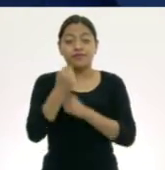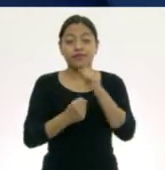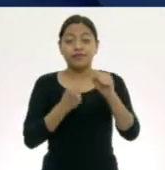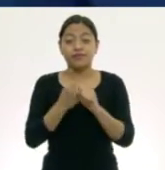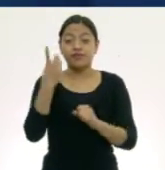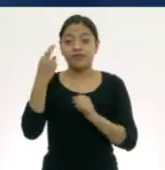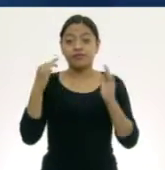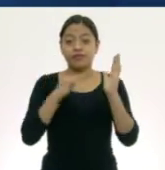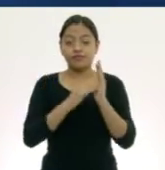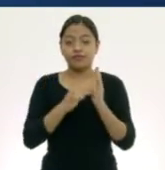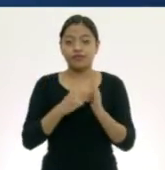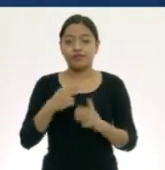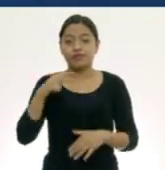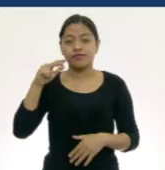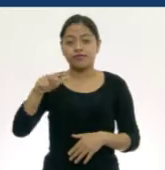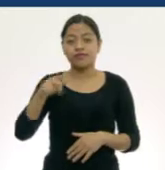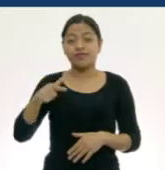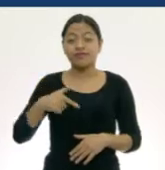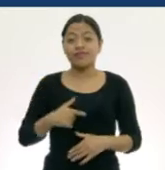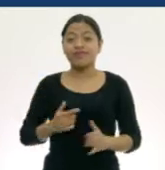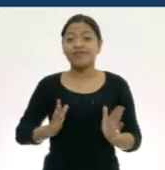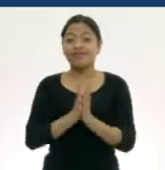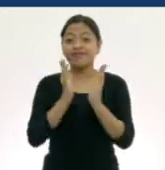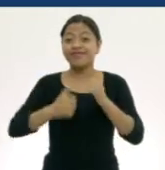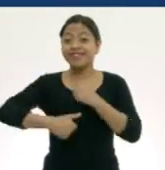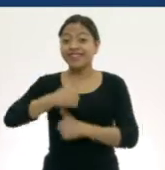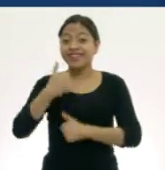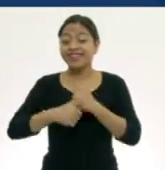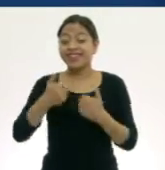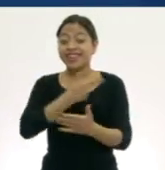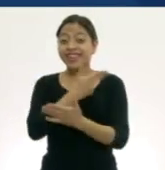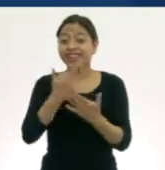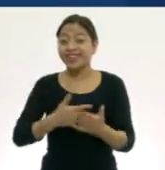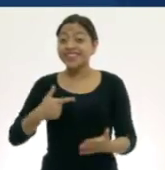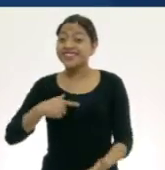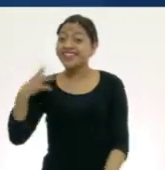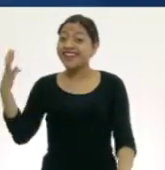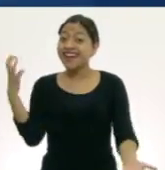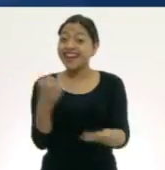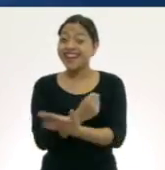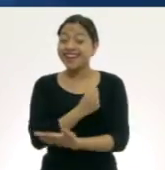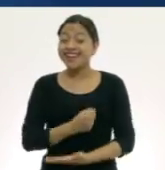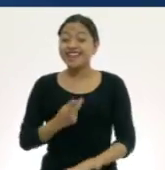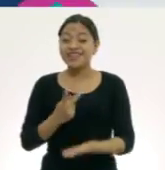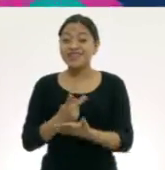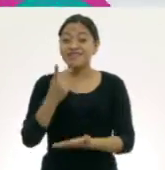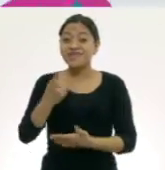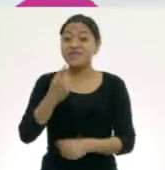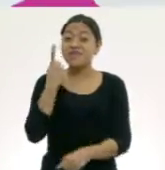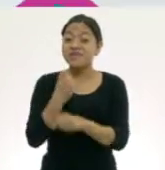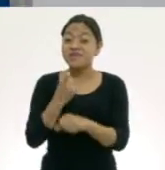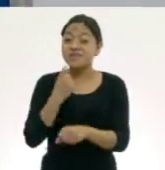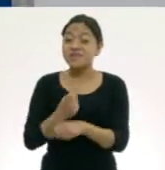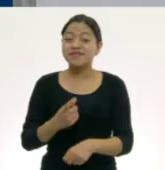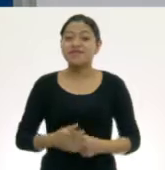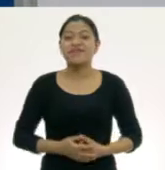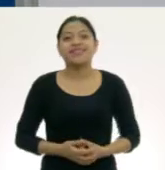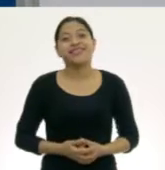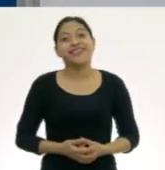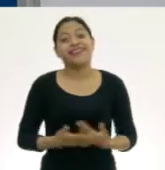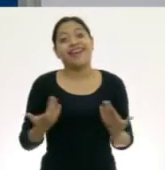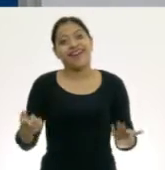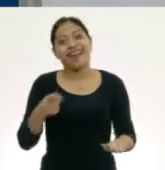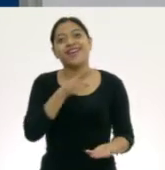2018 participé en un concurso de dibujo en mi escuela y gané el primer lugar. Aquí también, si tú tienes